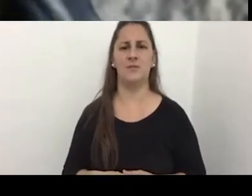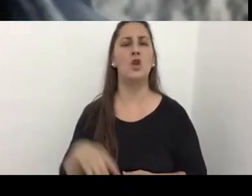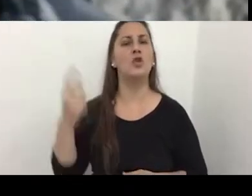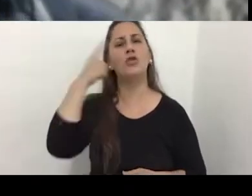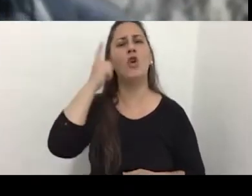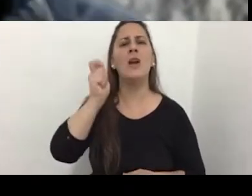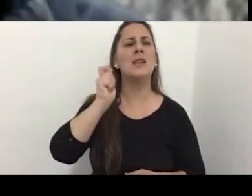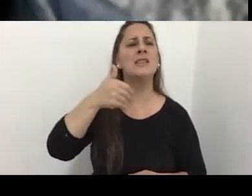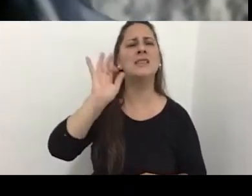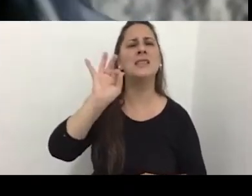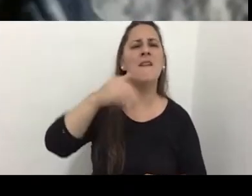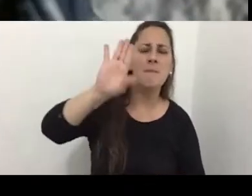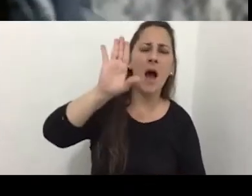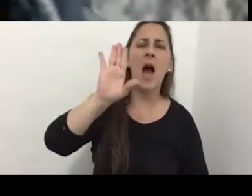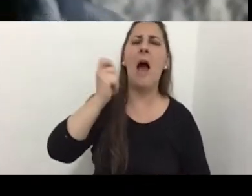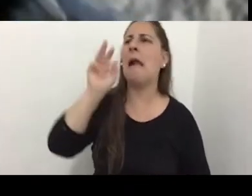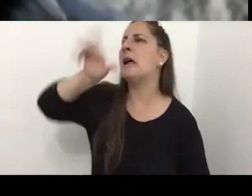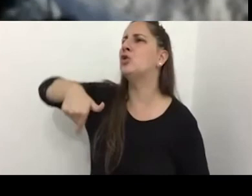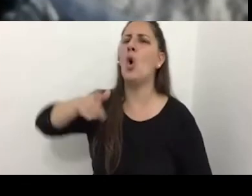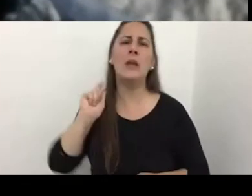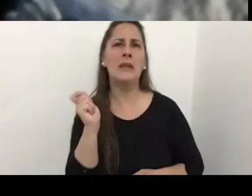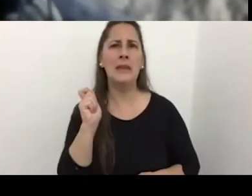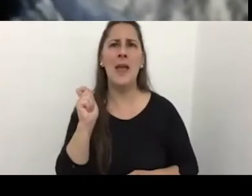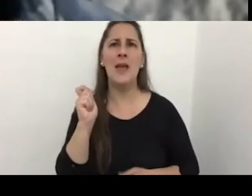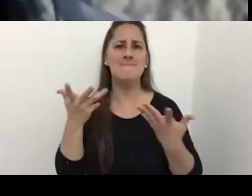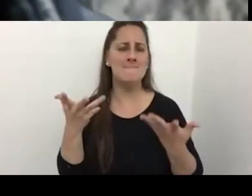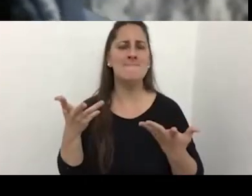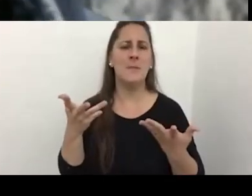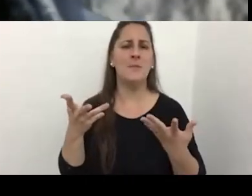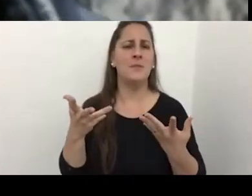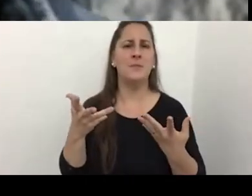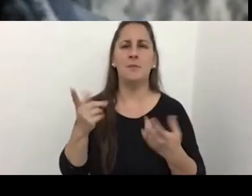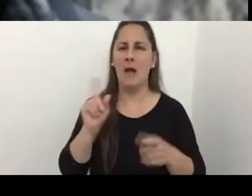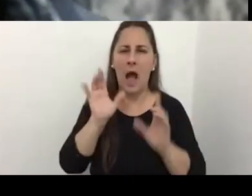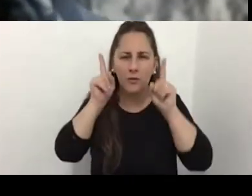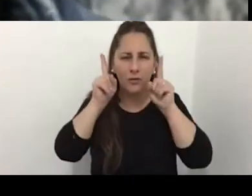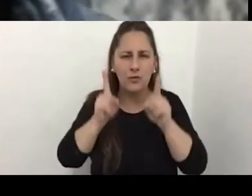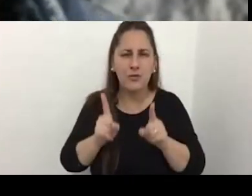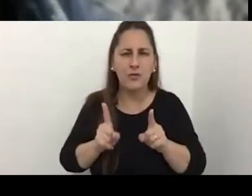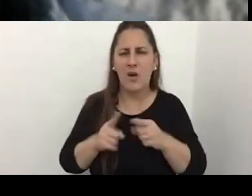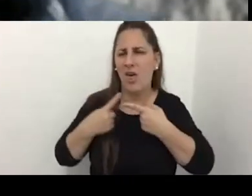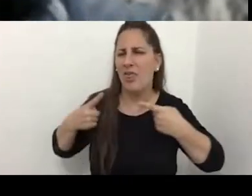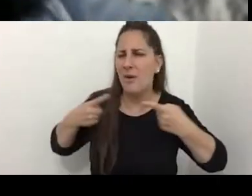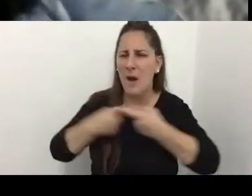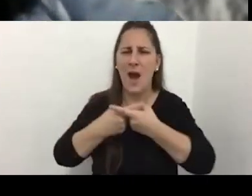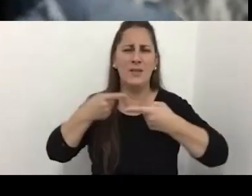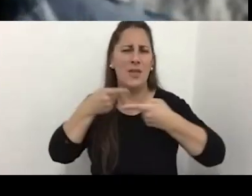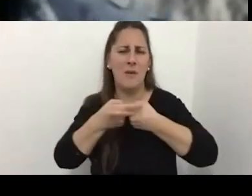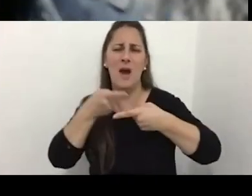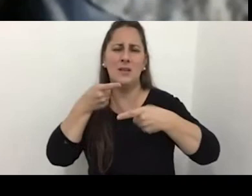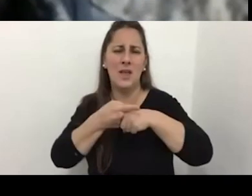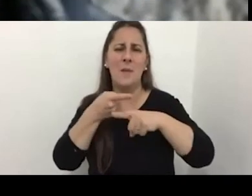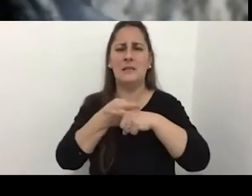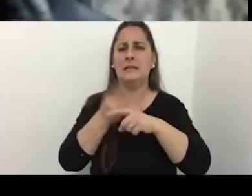más o quién tiene la razón y nos enfrascamos en debates que van tapando ideas